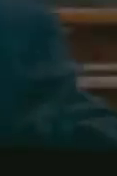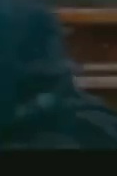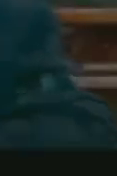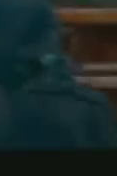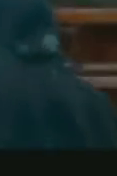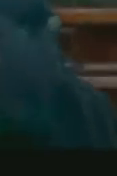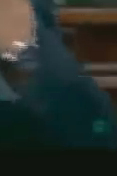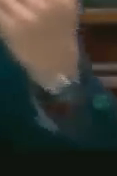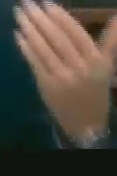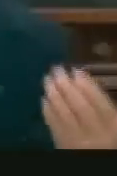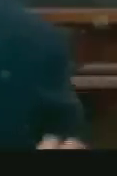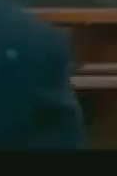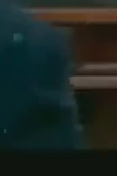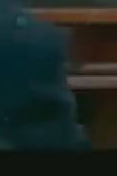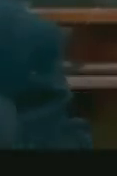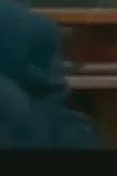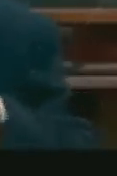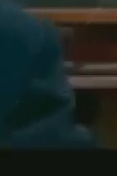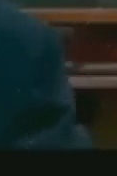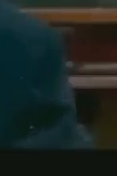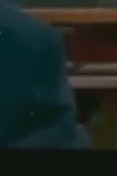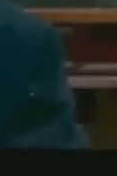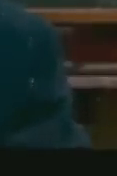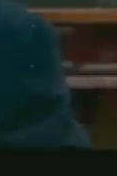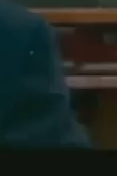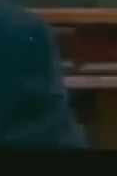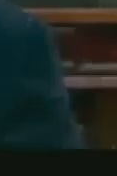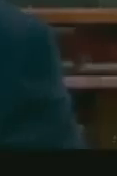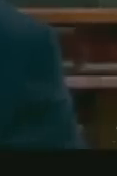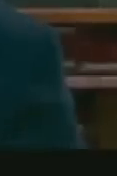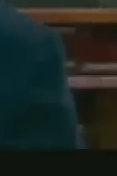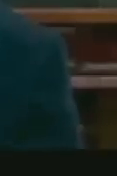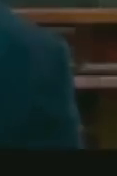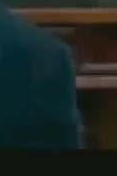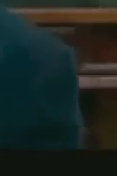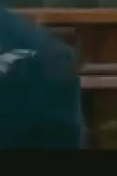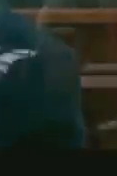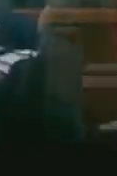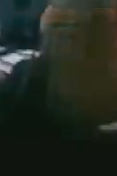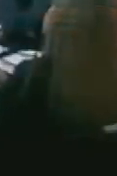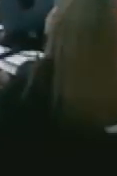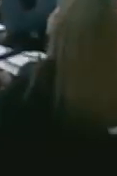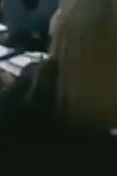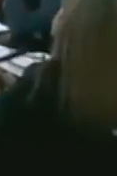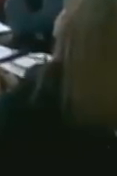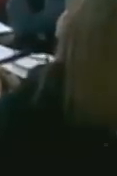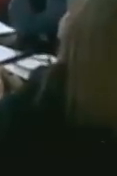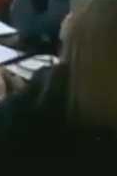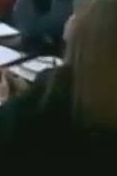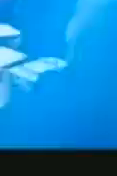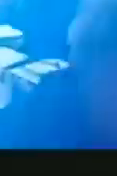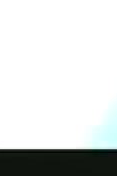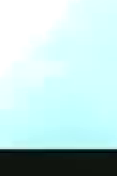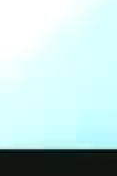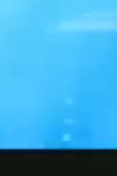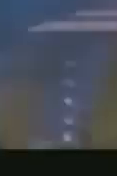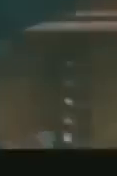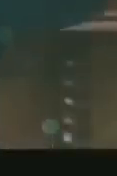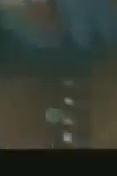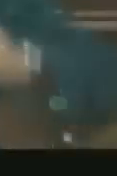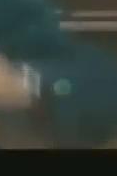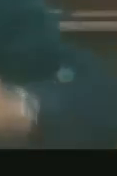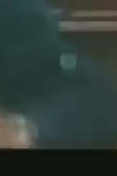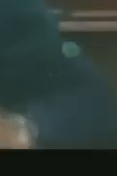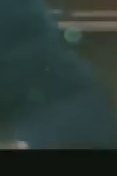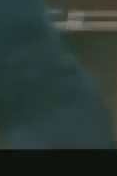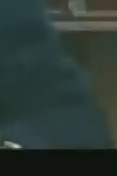ese canto que sale del alma. Los que quieran patria, vengan con nosotros. ¡Viva la